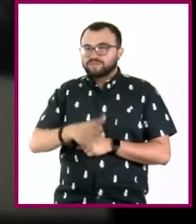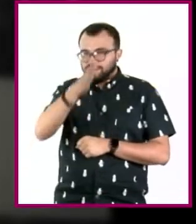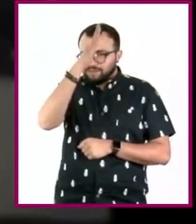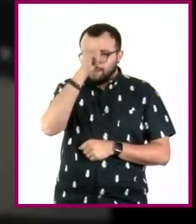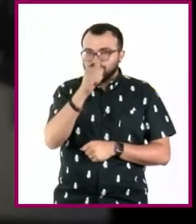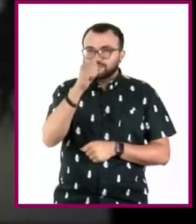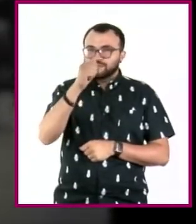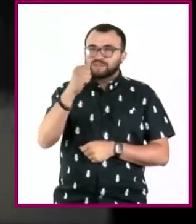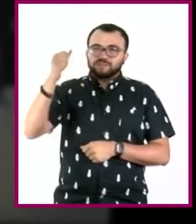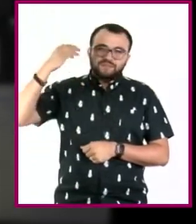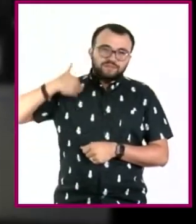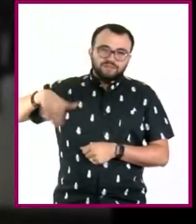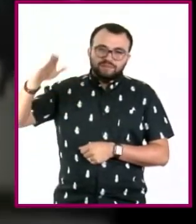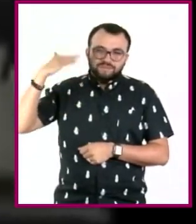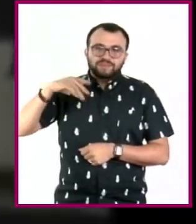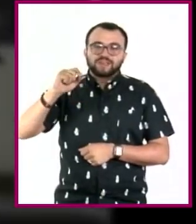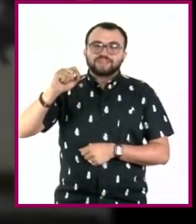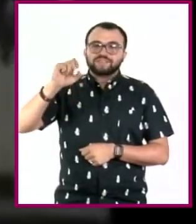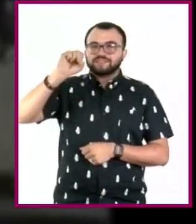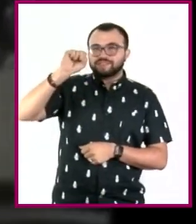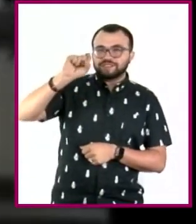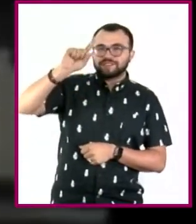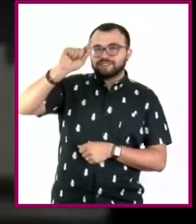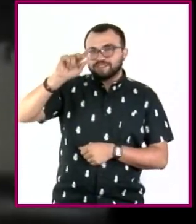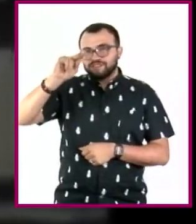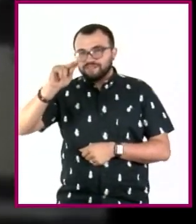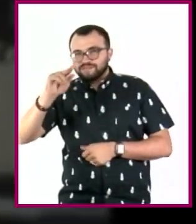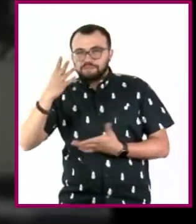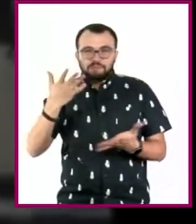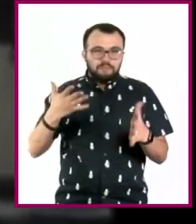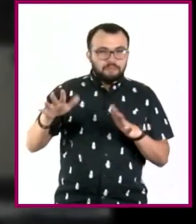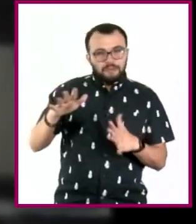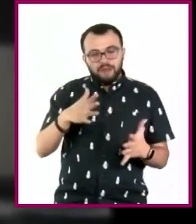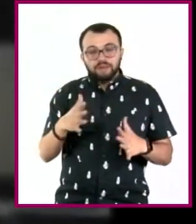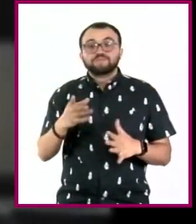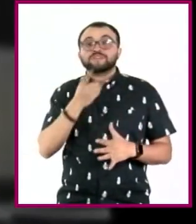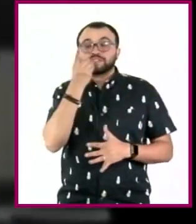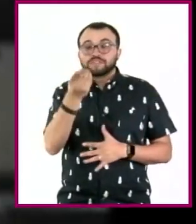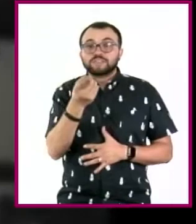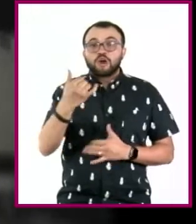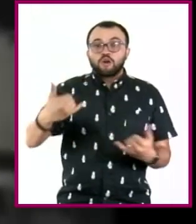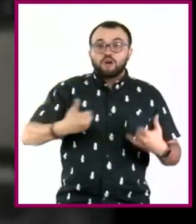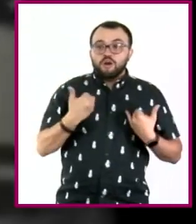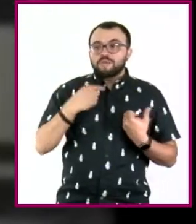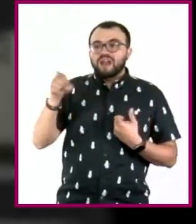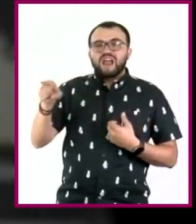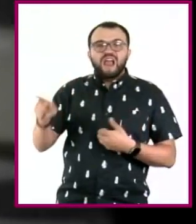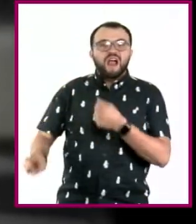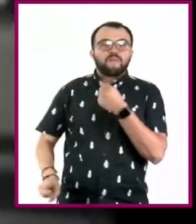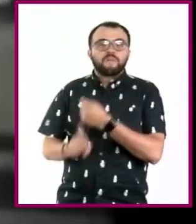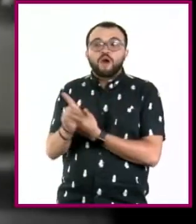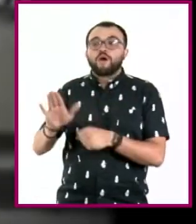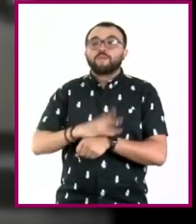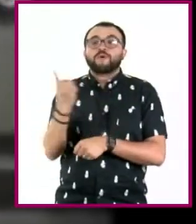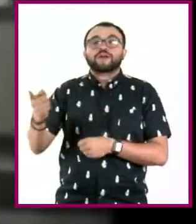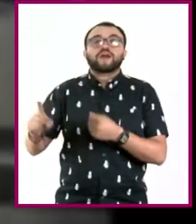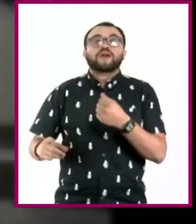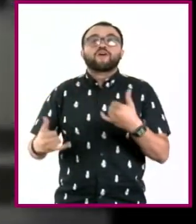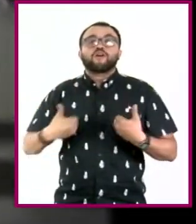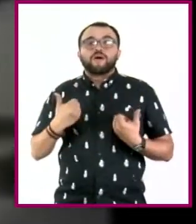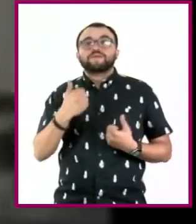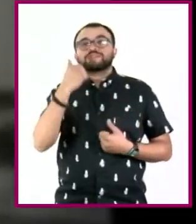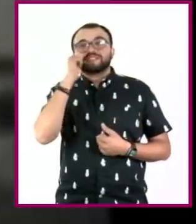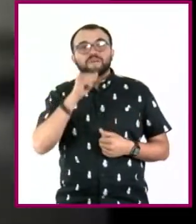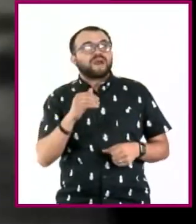70 y 80, se pensaba que los jóvenes eran un problema. Frente a las mejores aspiraciones y reclamos de los jóvenes de aquella época,